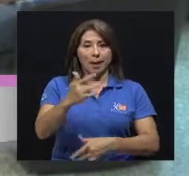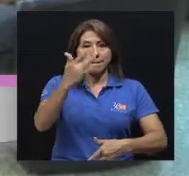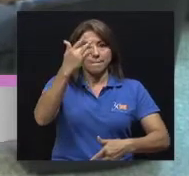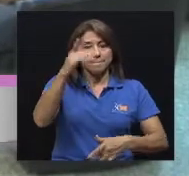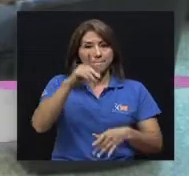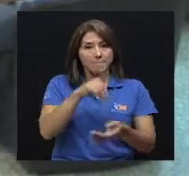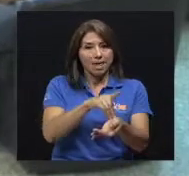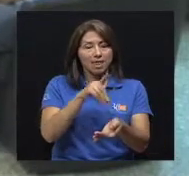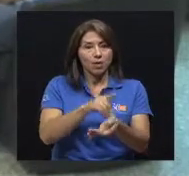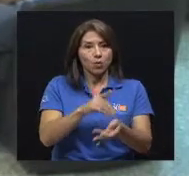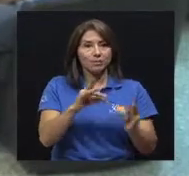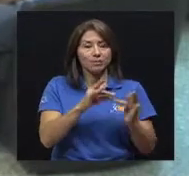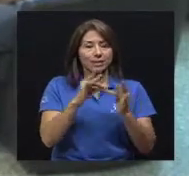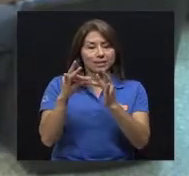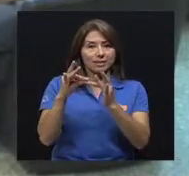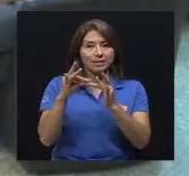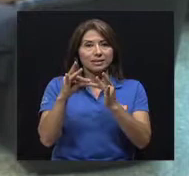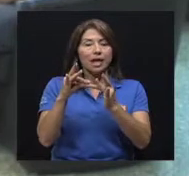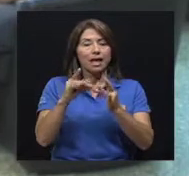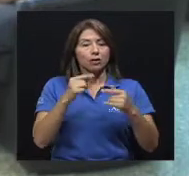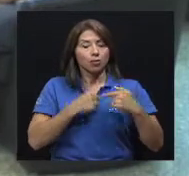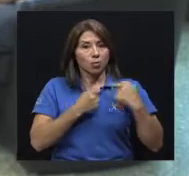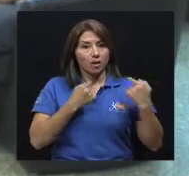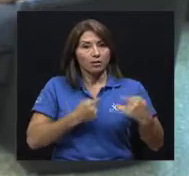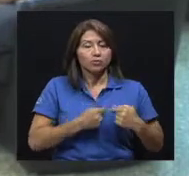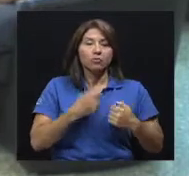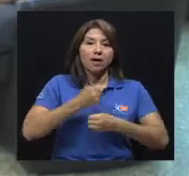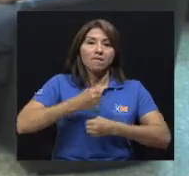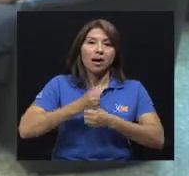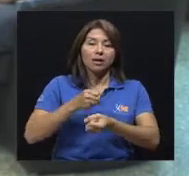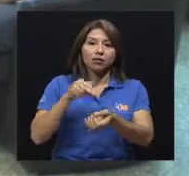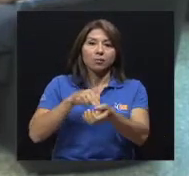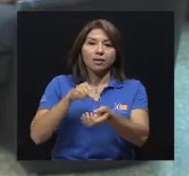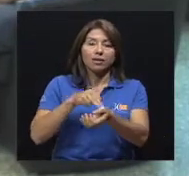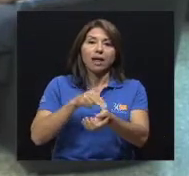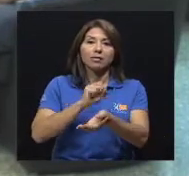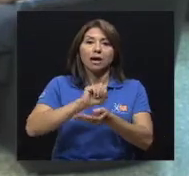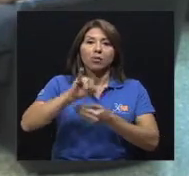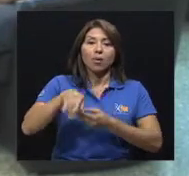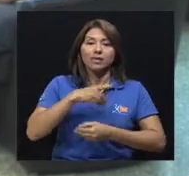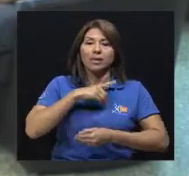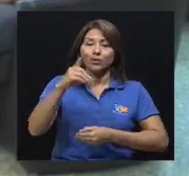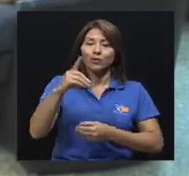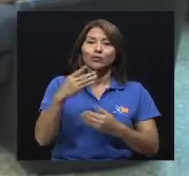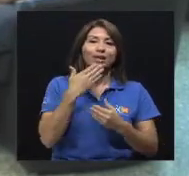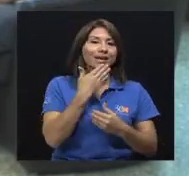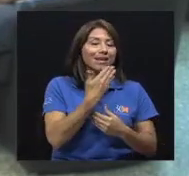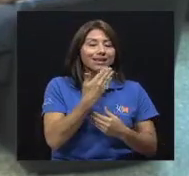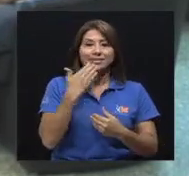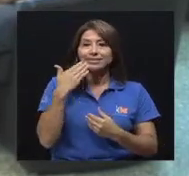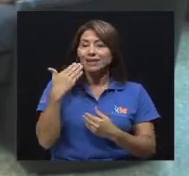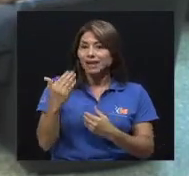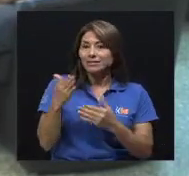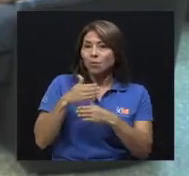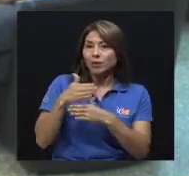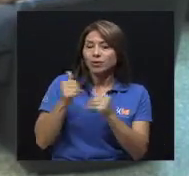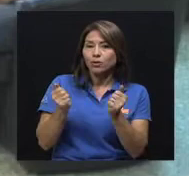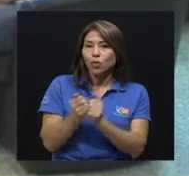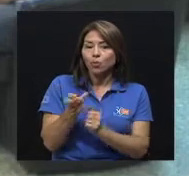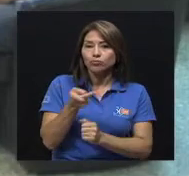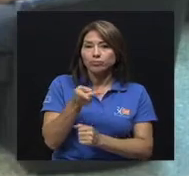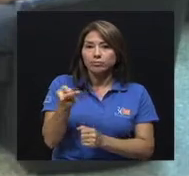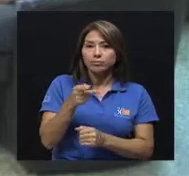Dios. Bienvenido, doctor. Gracias, un gusto compartir con ustedes, con los dos, María del Mar y Pablo. Muchas gracias, don Jonathan. Y sería